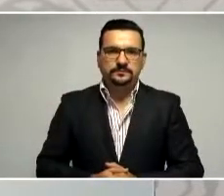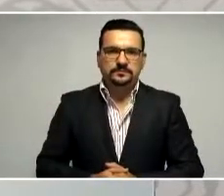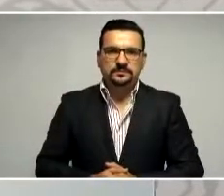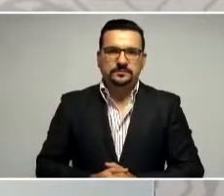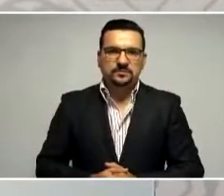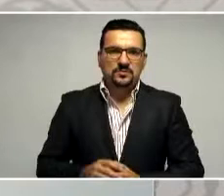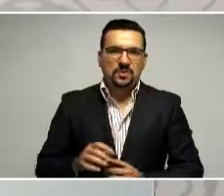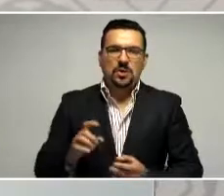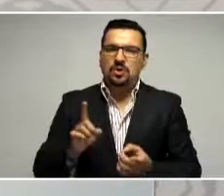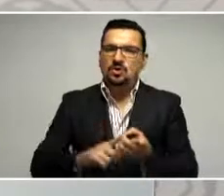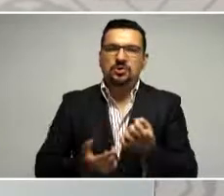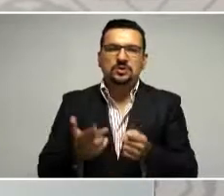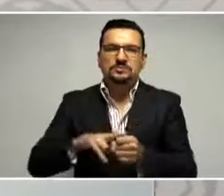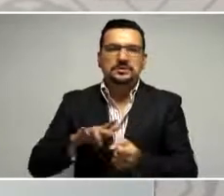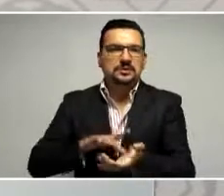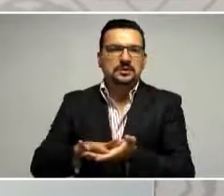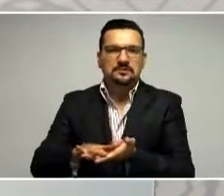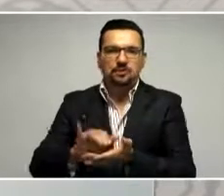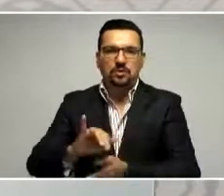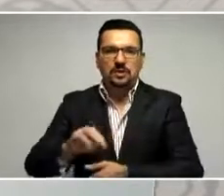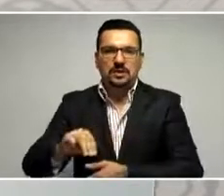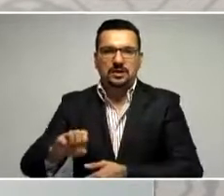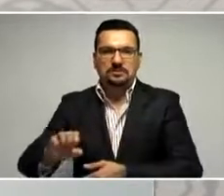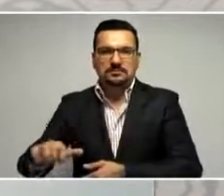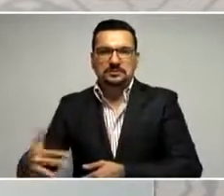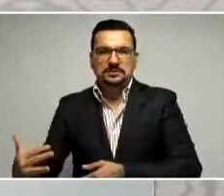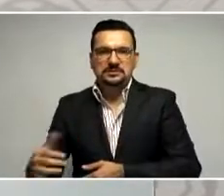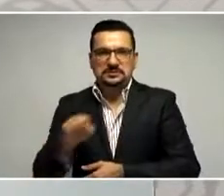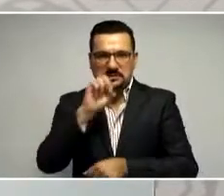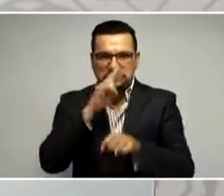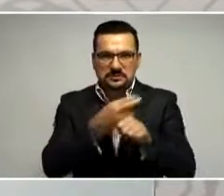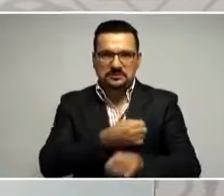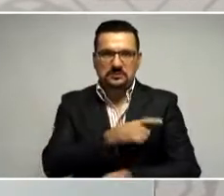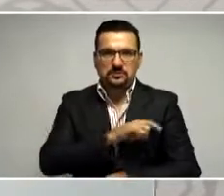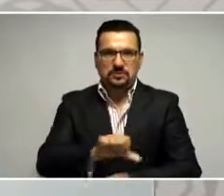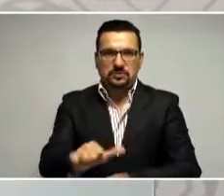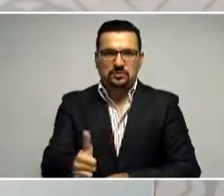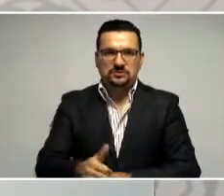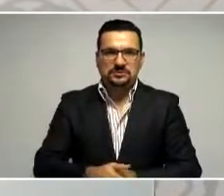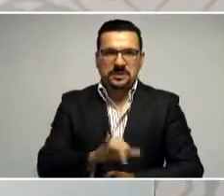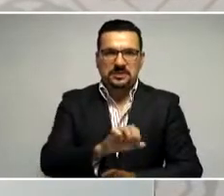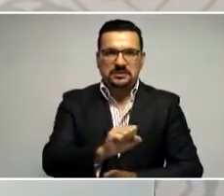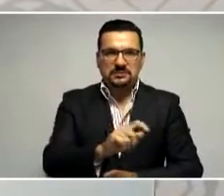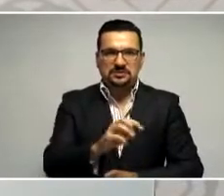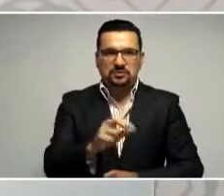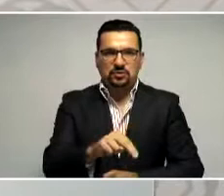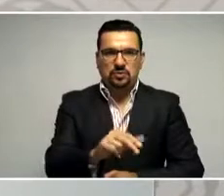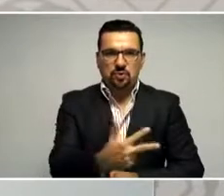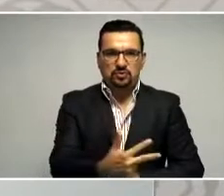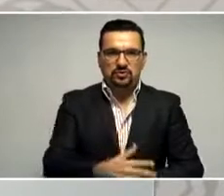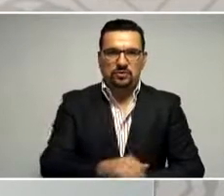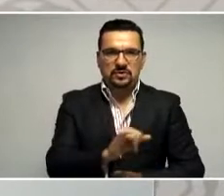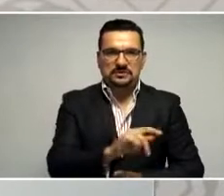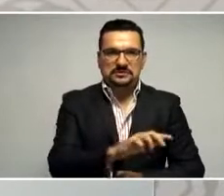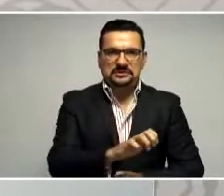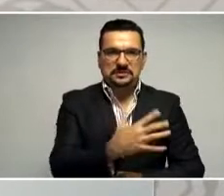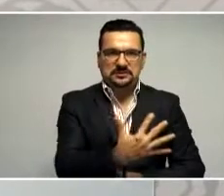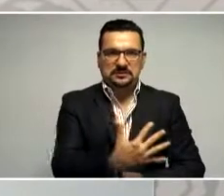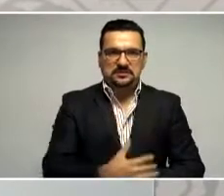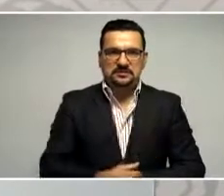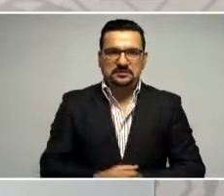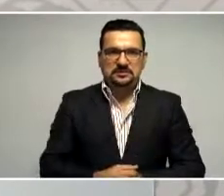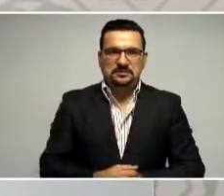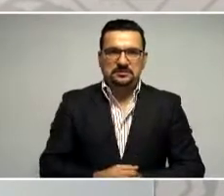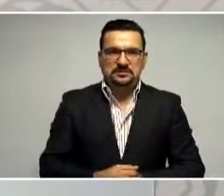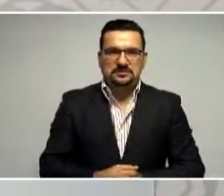a la institución médica, IMSS 15, Secretaría de Salud 11, ISTESON 8, ISTE 5,